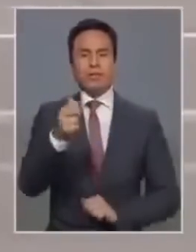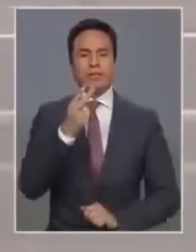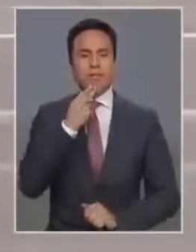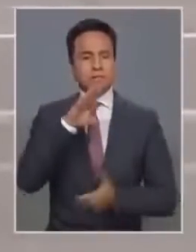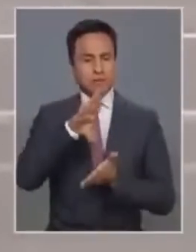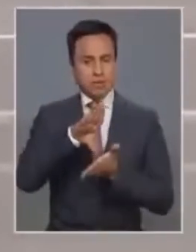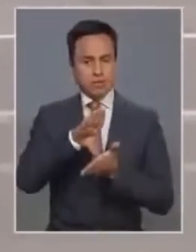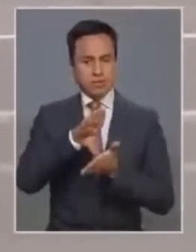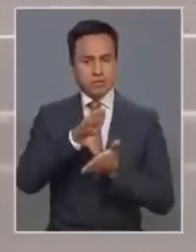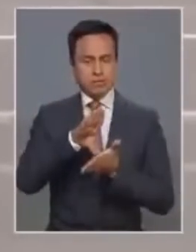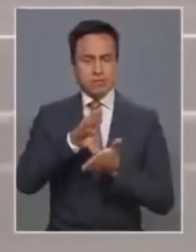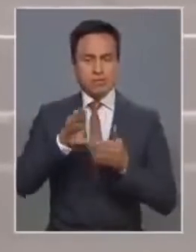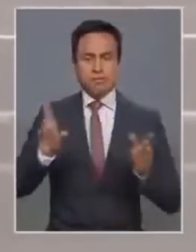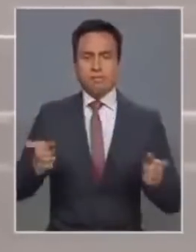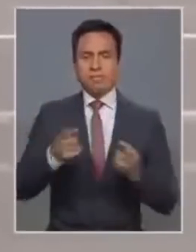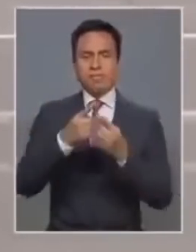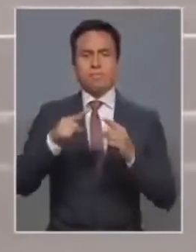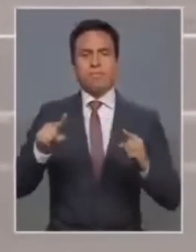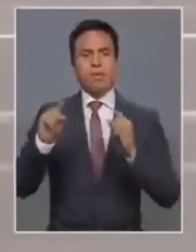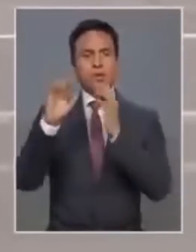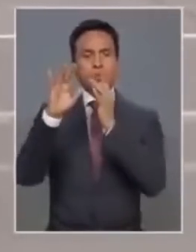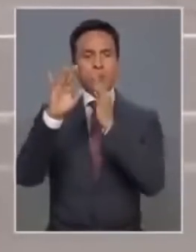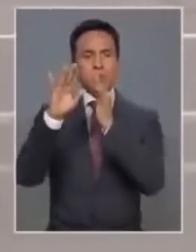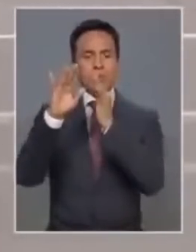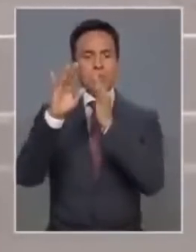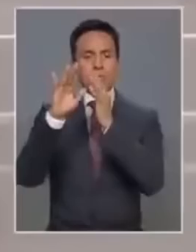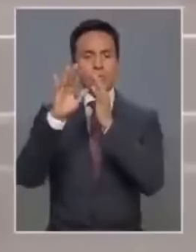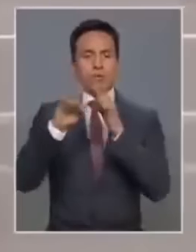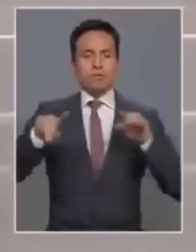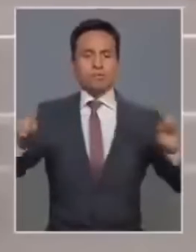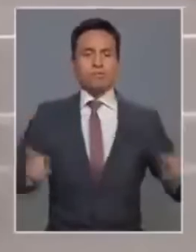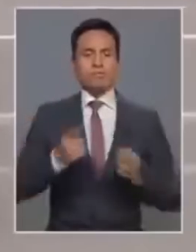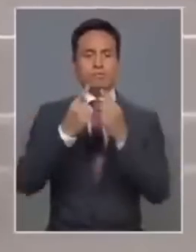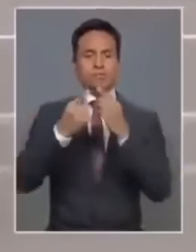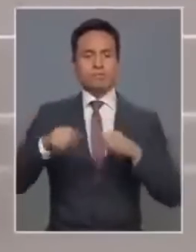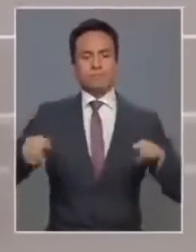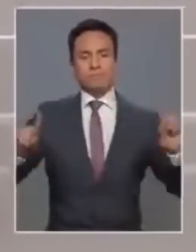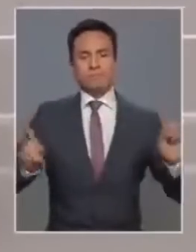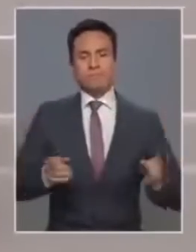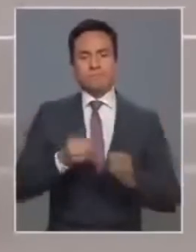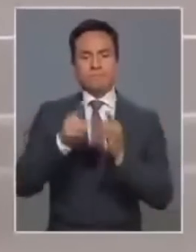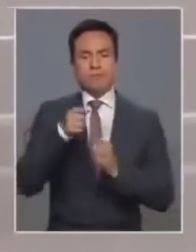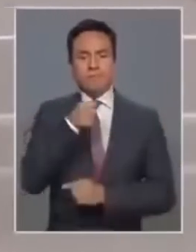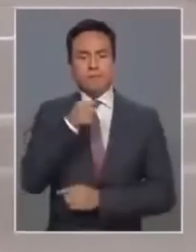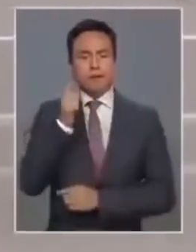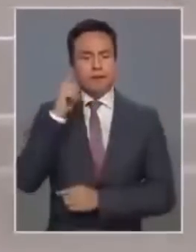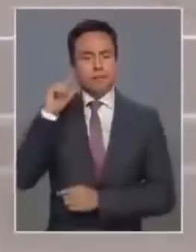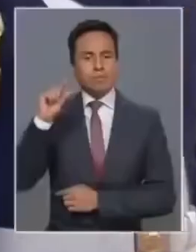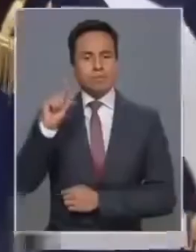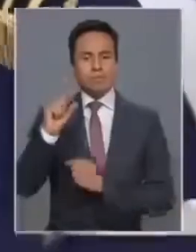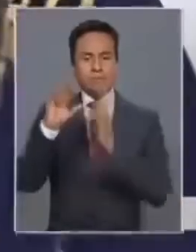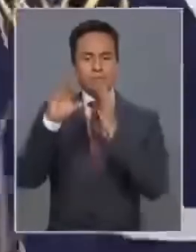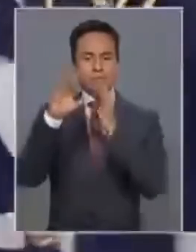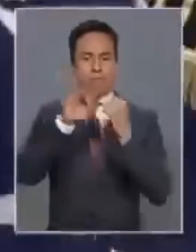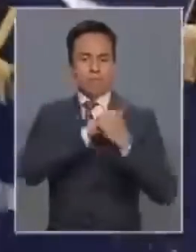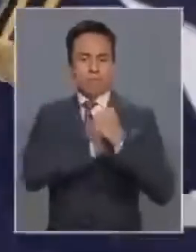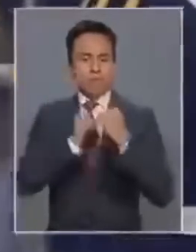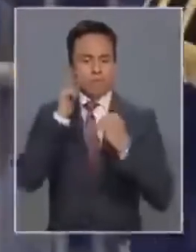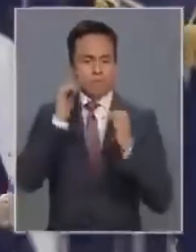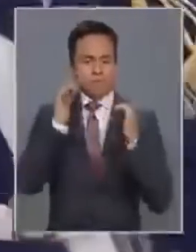en situaciones de emergencia, tal como ha quedado demostrado en la actual pandemia que afecta a la comunidad y al